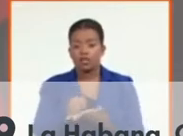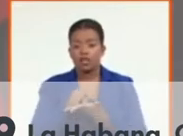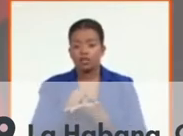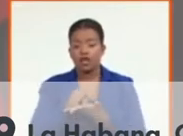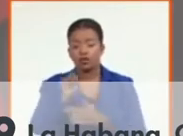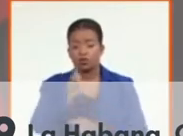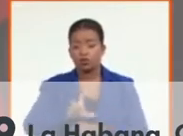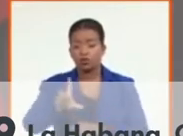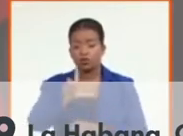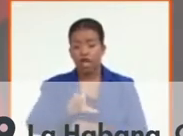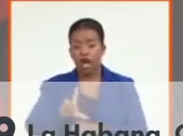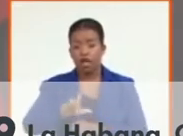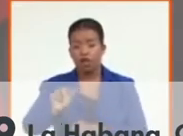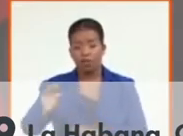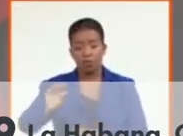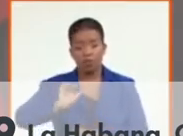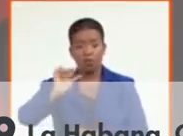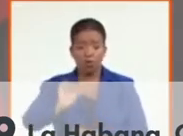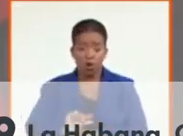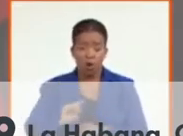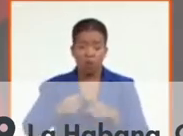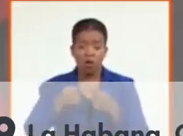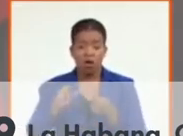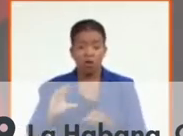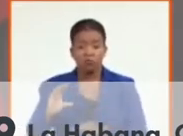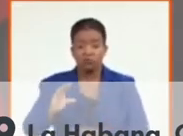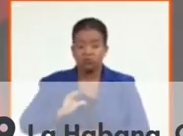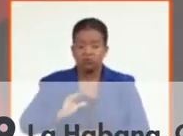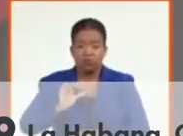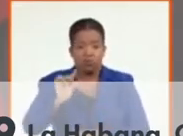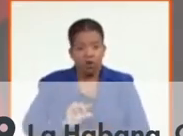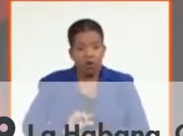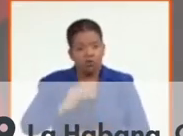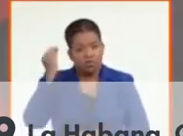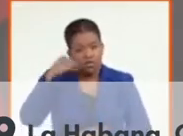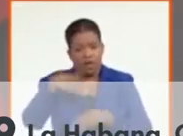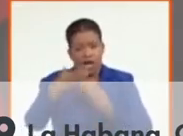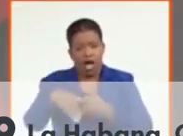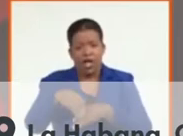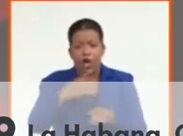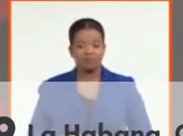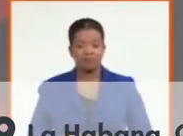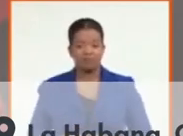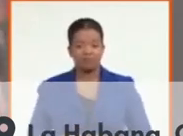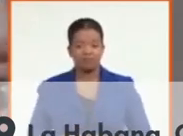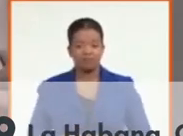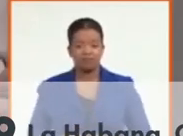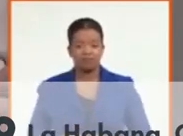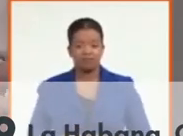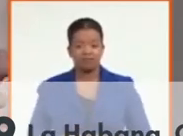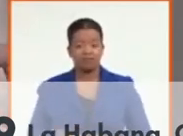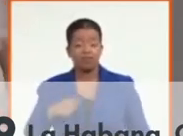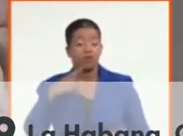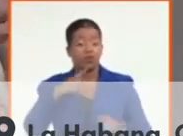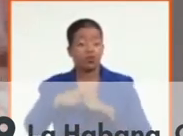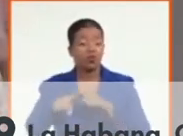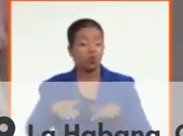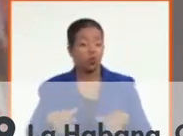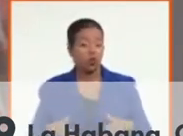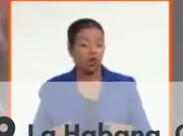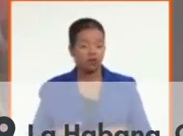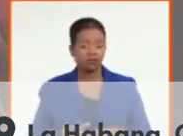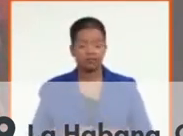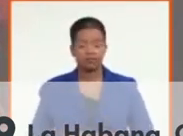perdido capacidad de compra eso con una eso es una eso es una realidad solo no podemos ver el